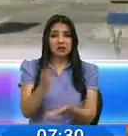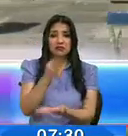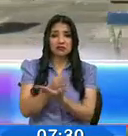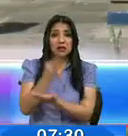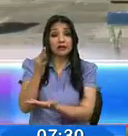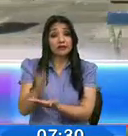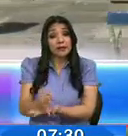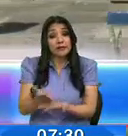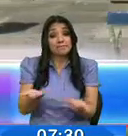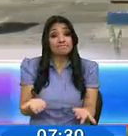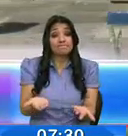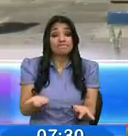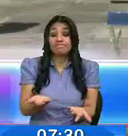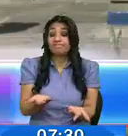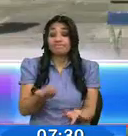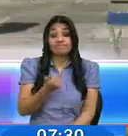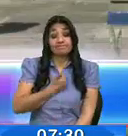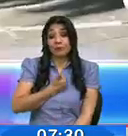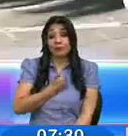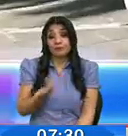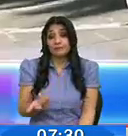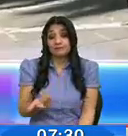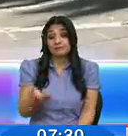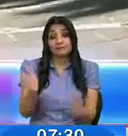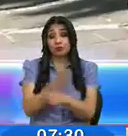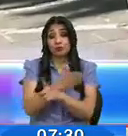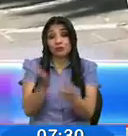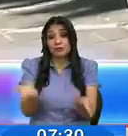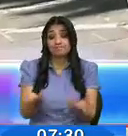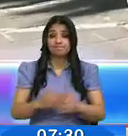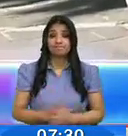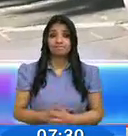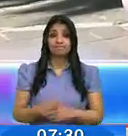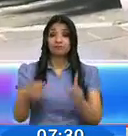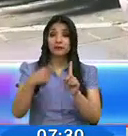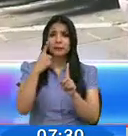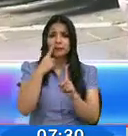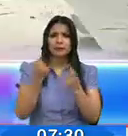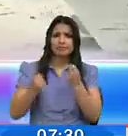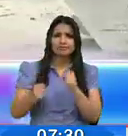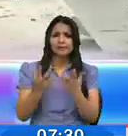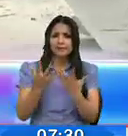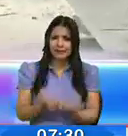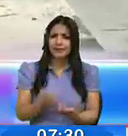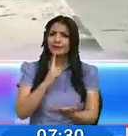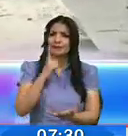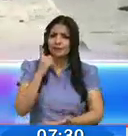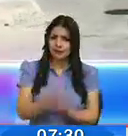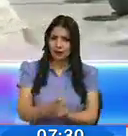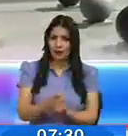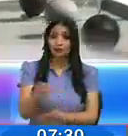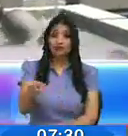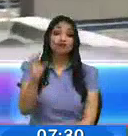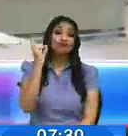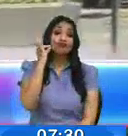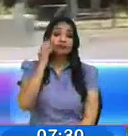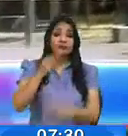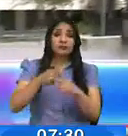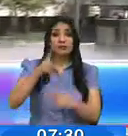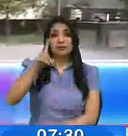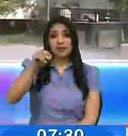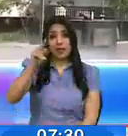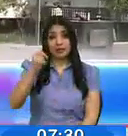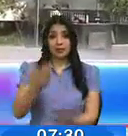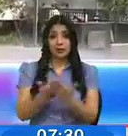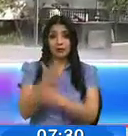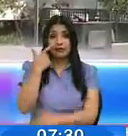y eso para nosotros es una burla. Para este padre desesperado por saber la verdad, que Diana Salazar sea la nueva fiscal general del Estado